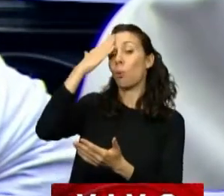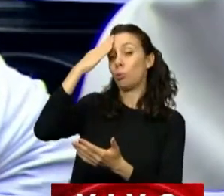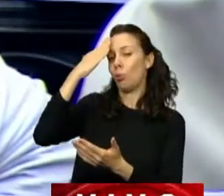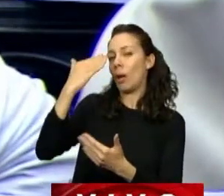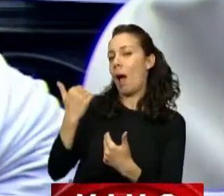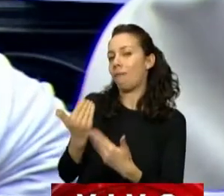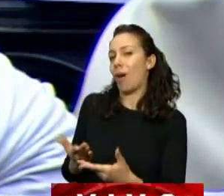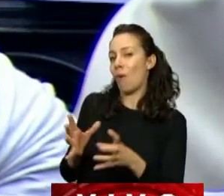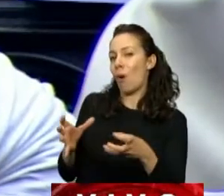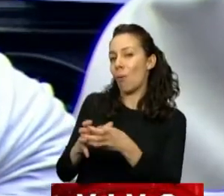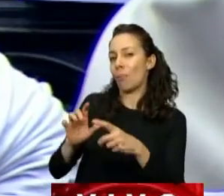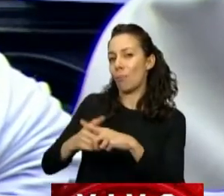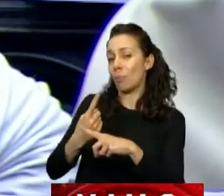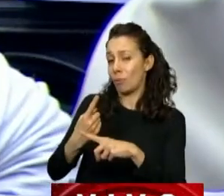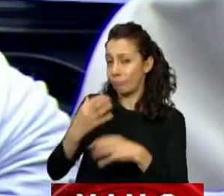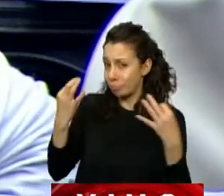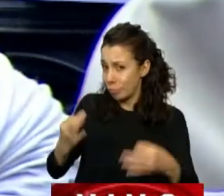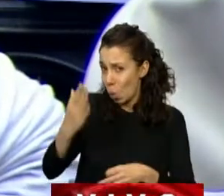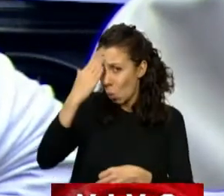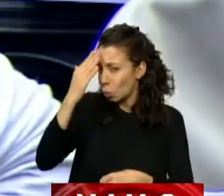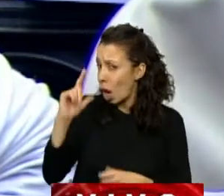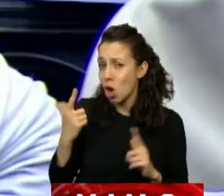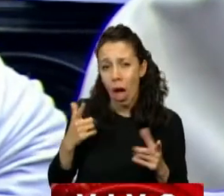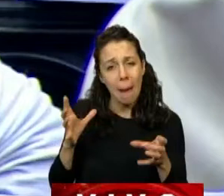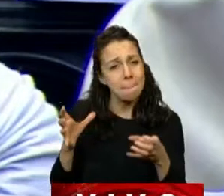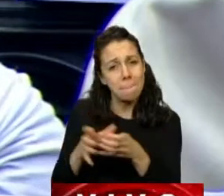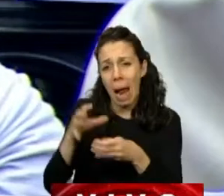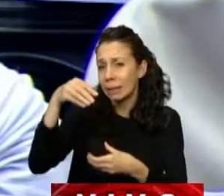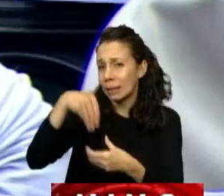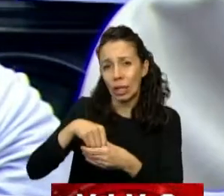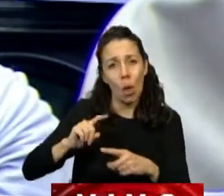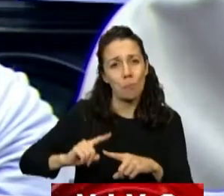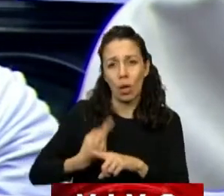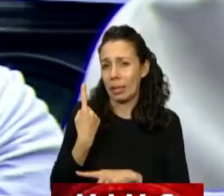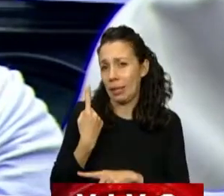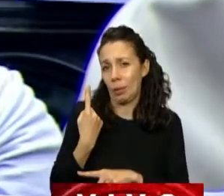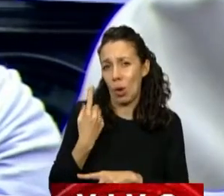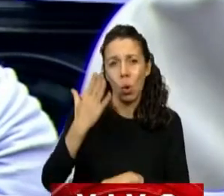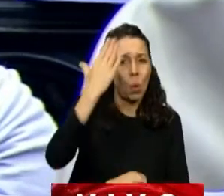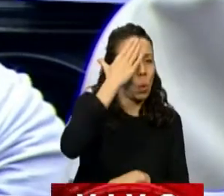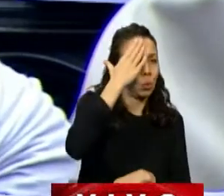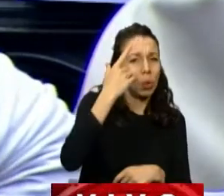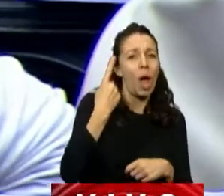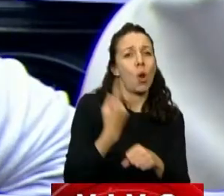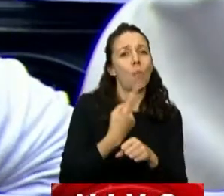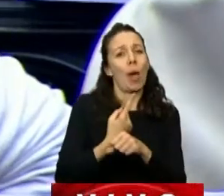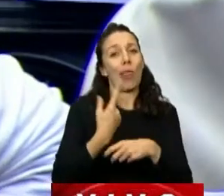no tiene partidos políticos. La cultura no se la puede utilizar como pantalla de